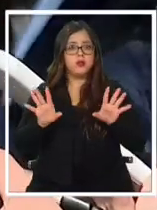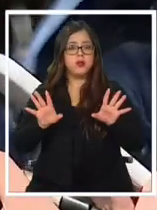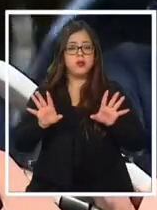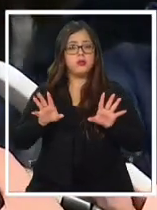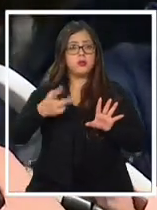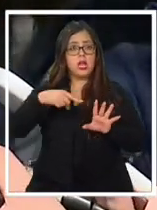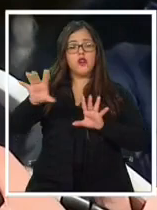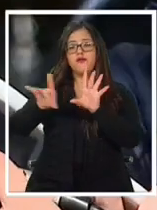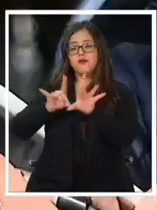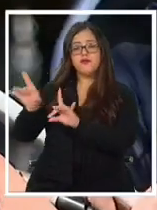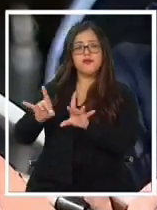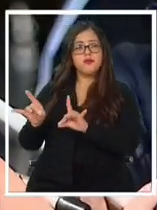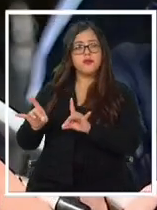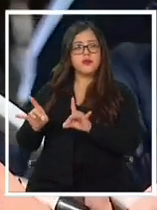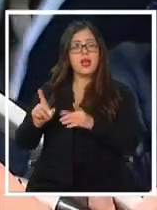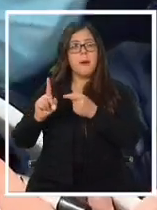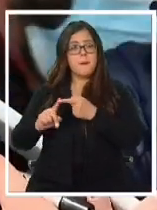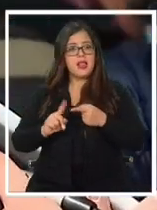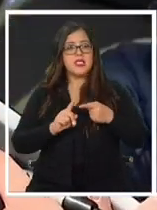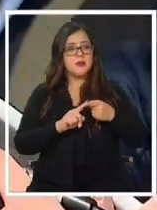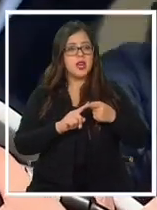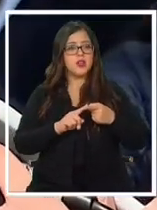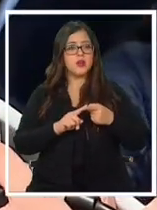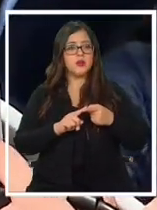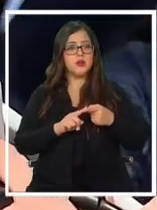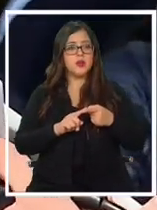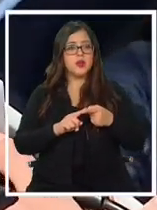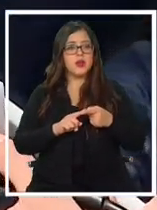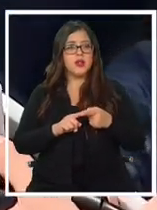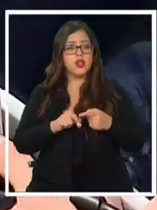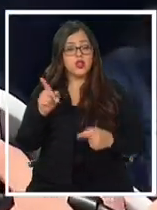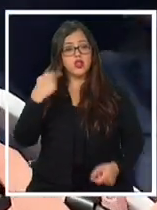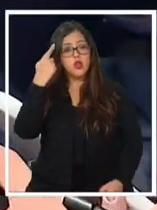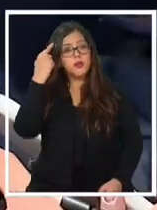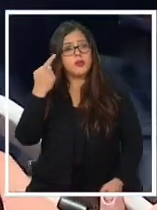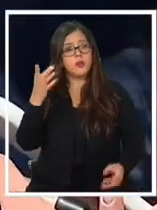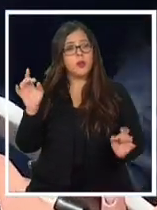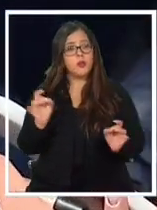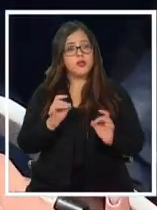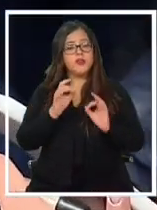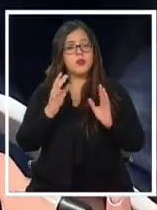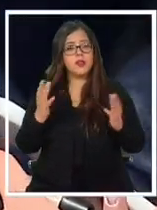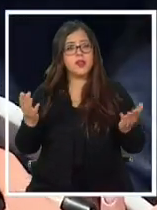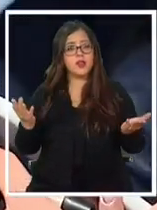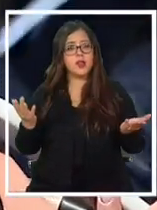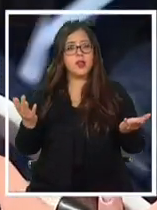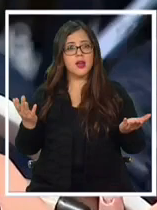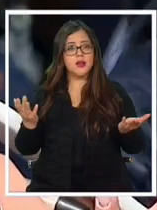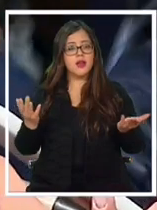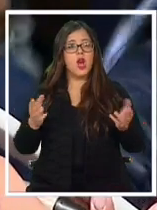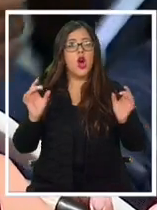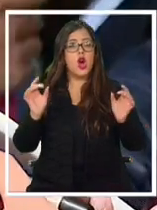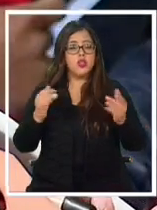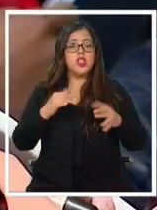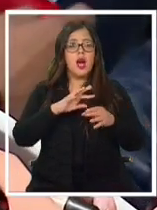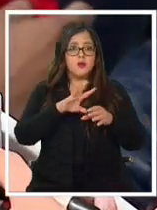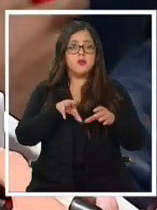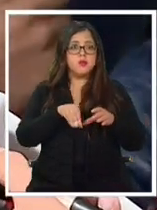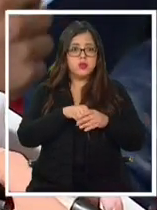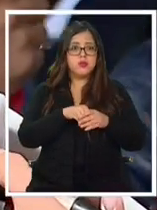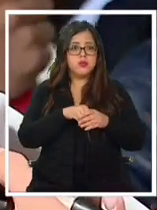fueron electos, participaron de elecciones y de manera que creemos que igual puede ser una posibilidad que se integren dentro de un periodo a lo